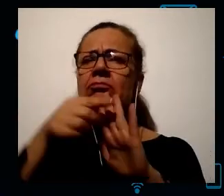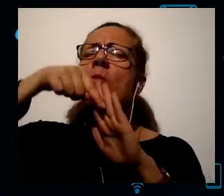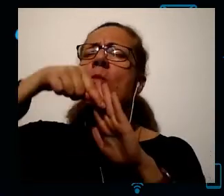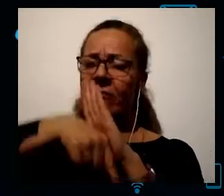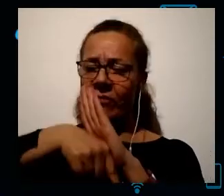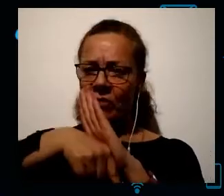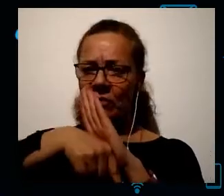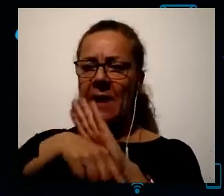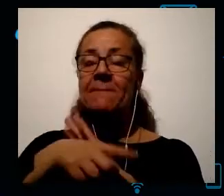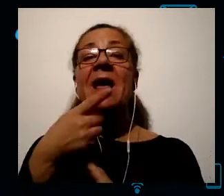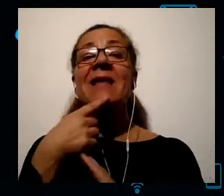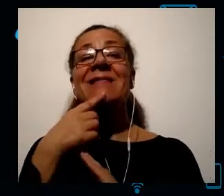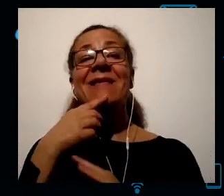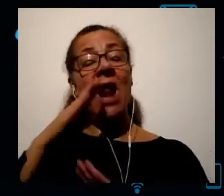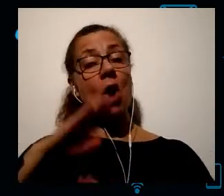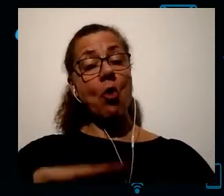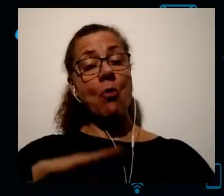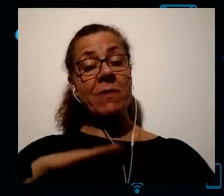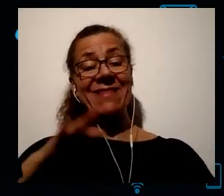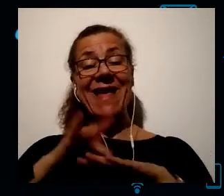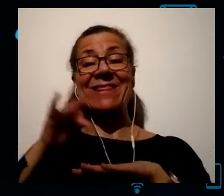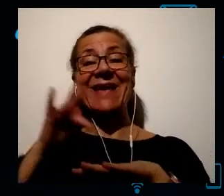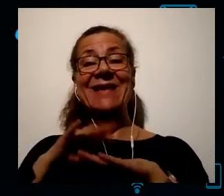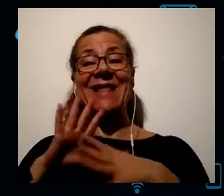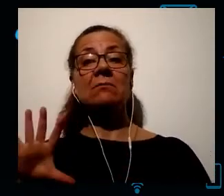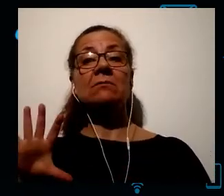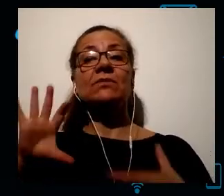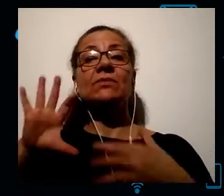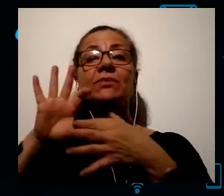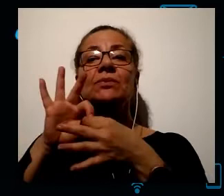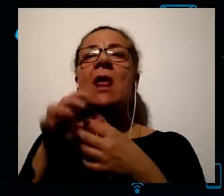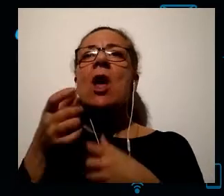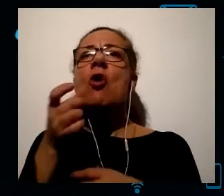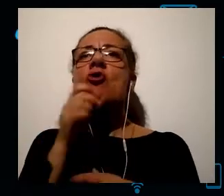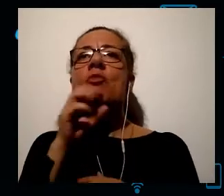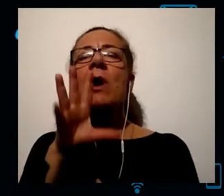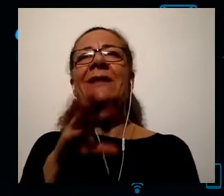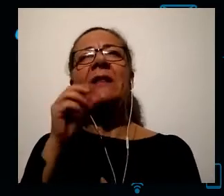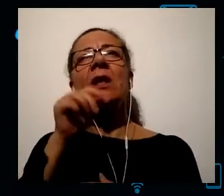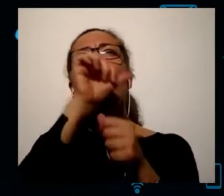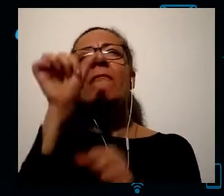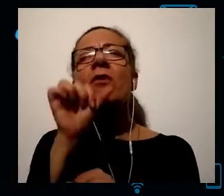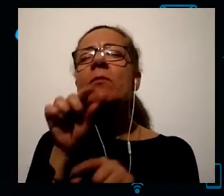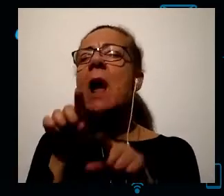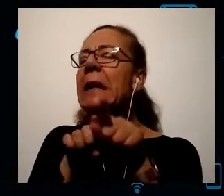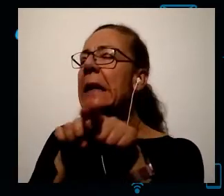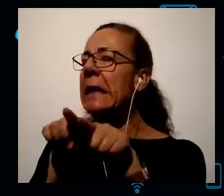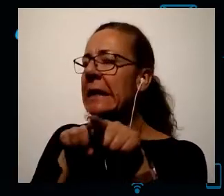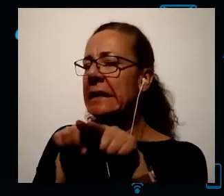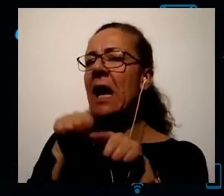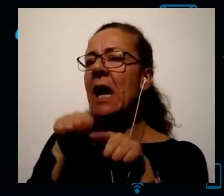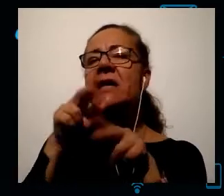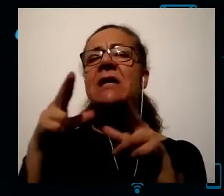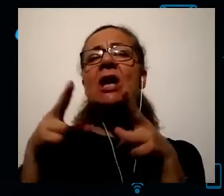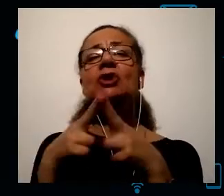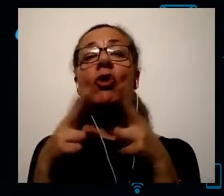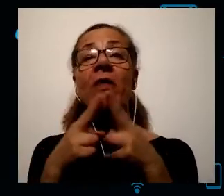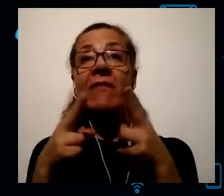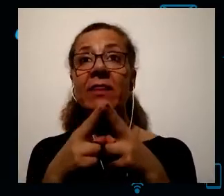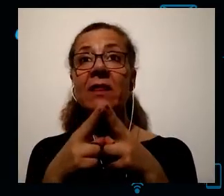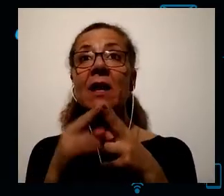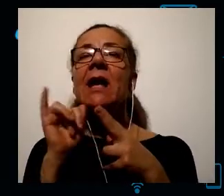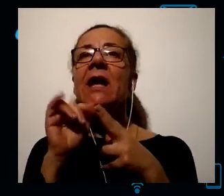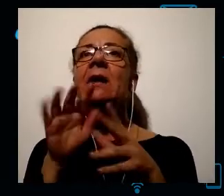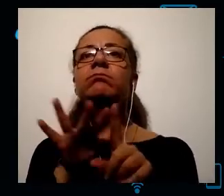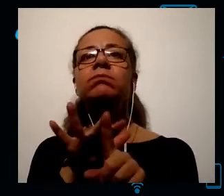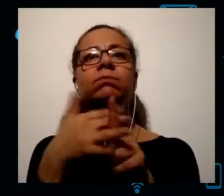que la competencia digital tiene que ver con cómo entender no de una manera crítica esa sociedad esa sociedad y sus